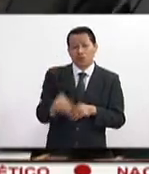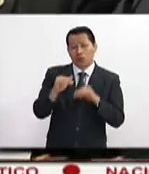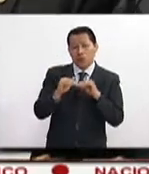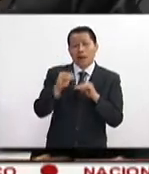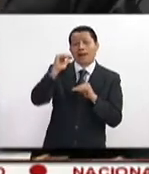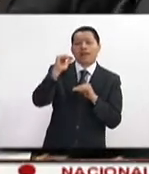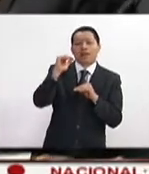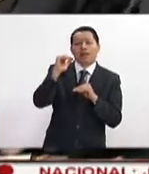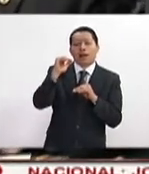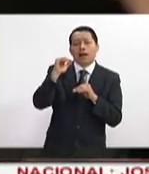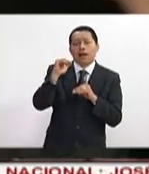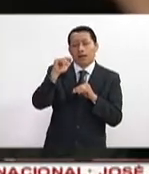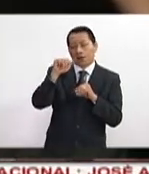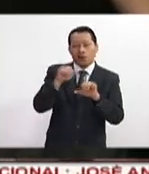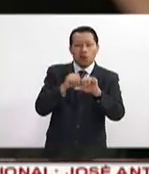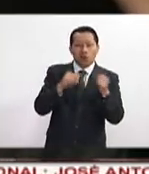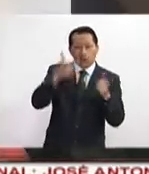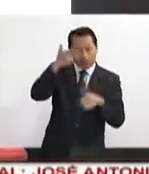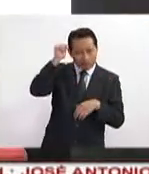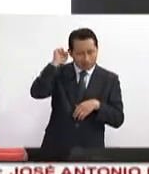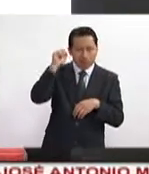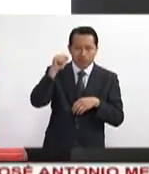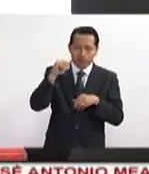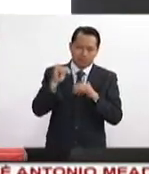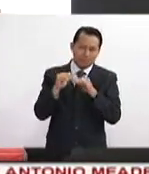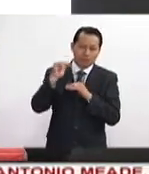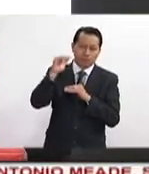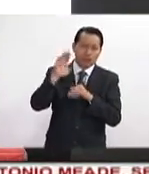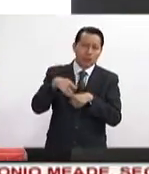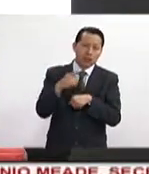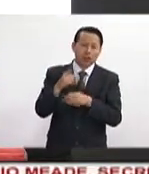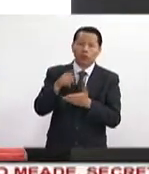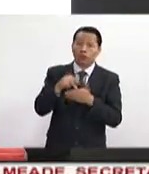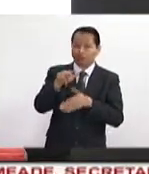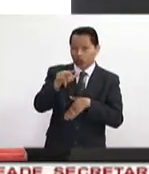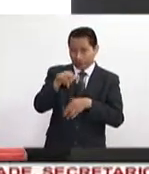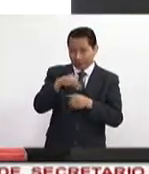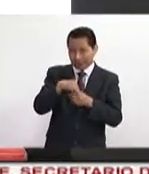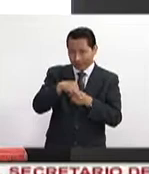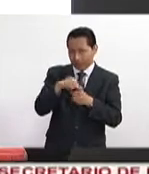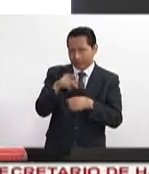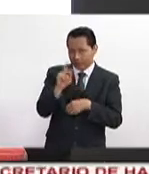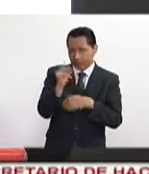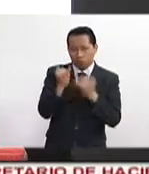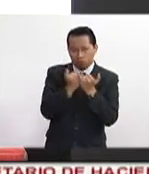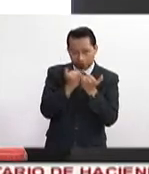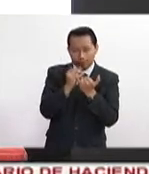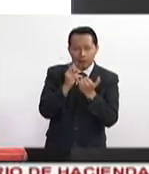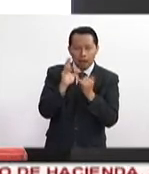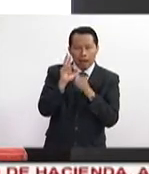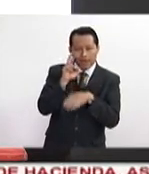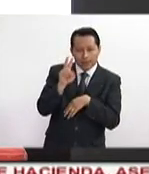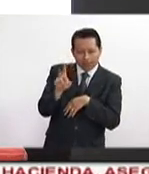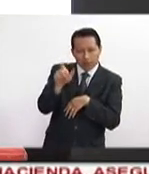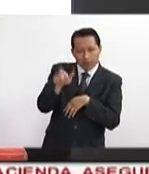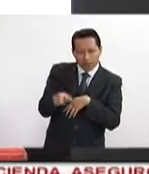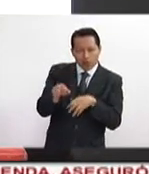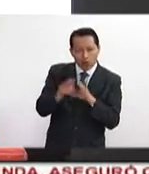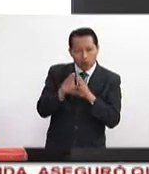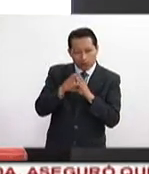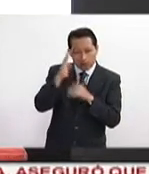los demás candidatos, que pues las elecciones son en 2018, pero igual ya se veía como al